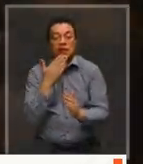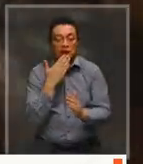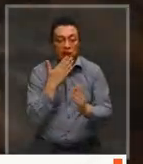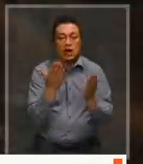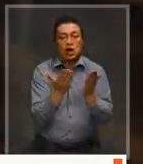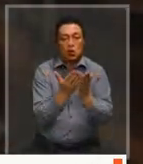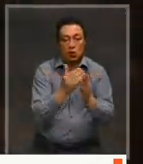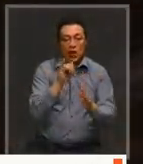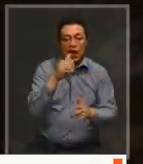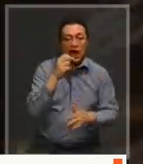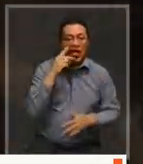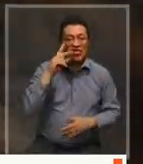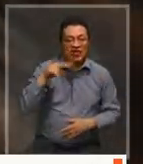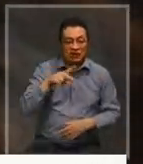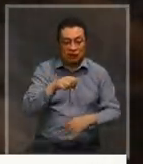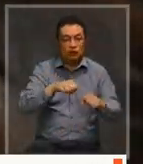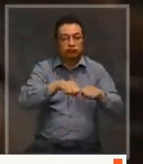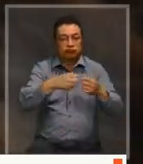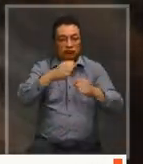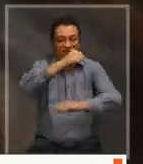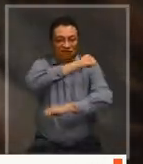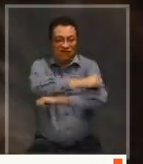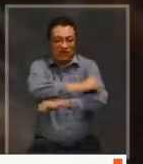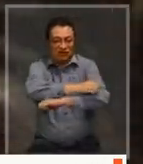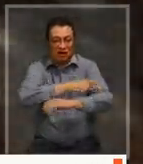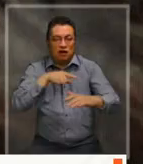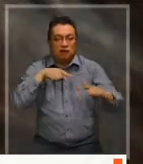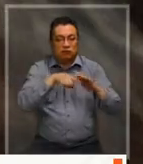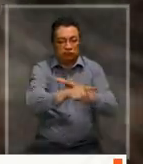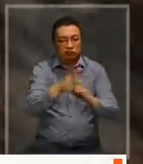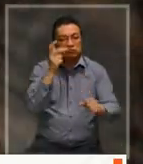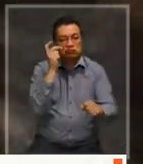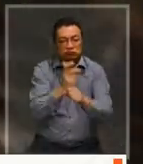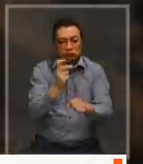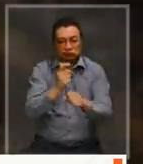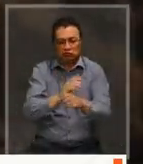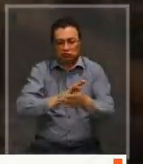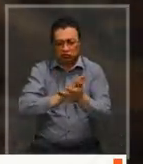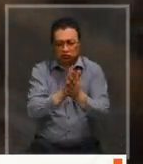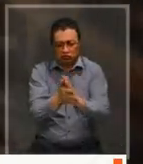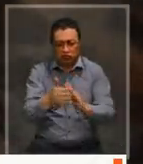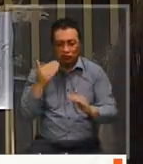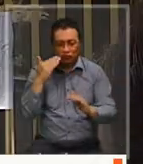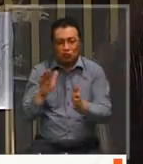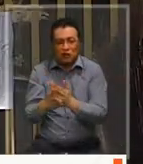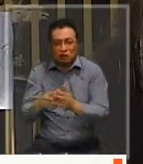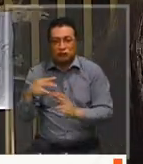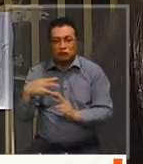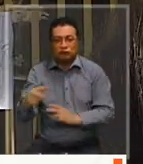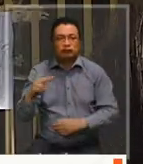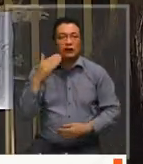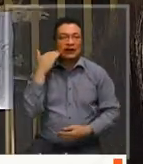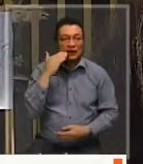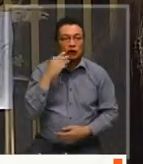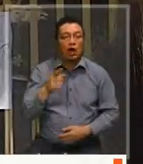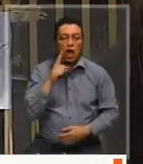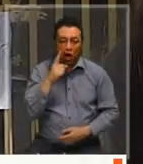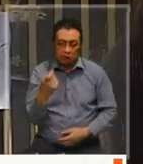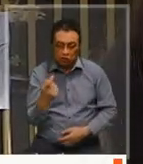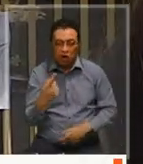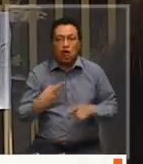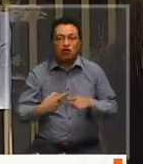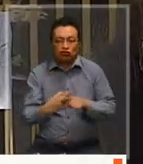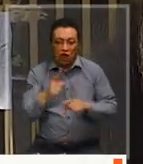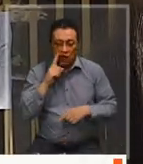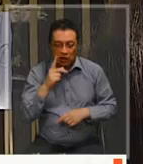al jardín ahí rompieron los vidrios hay que robaron todo lo útiles de los niños porque andan con pistolas andan con